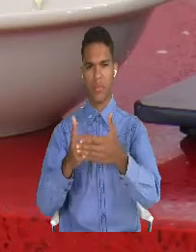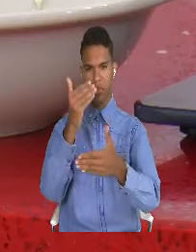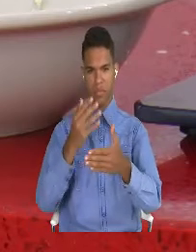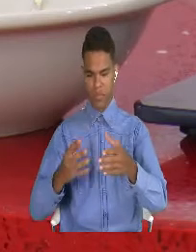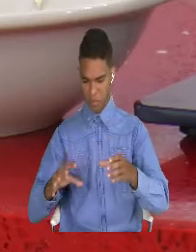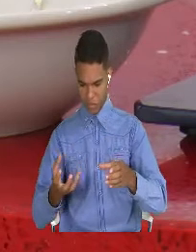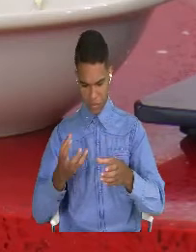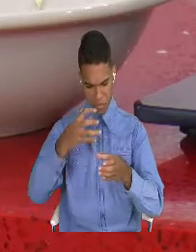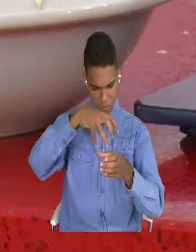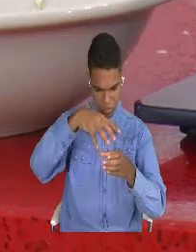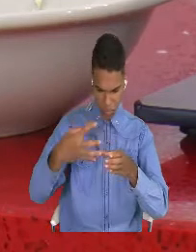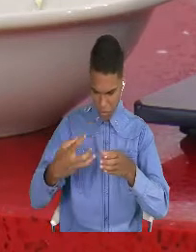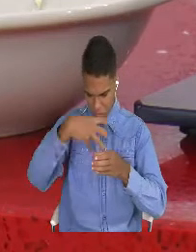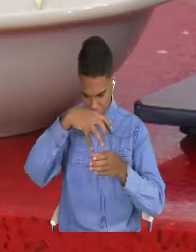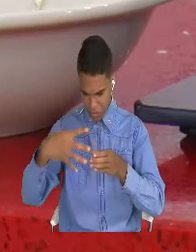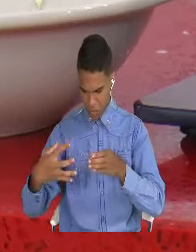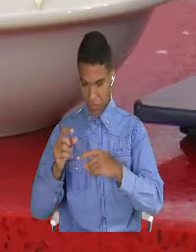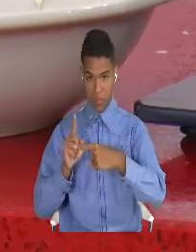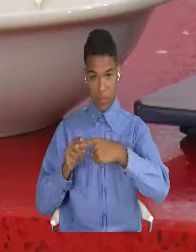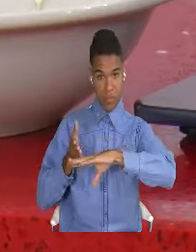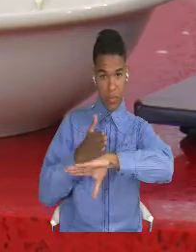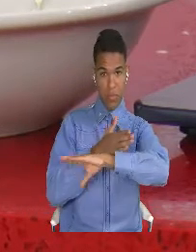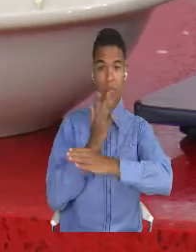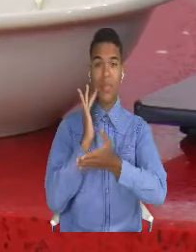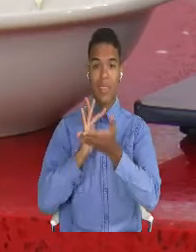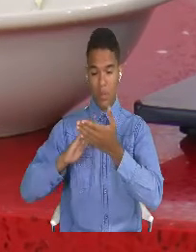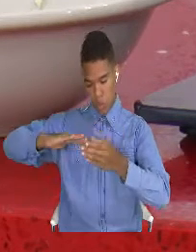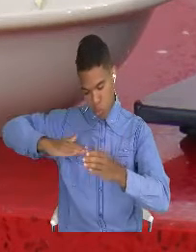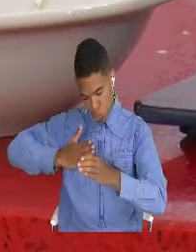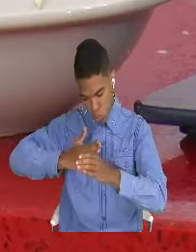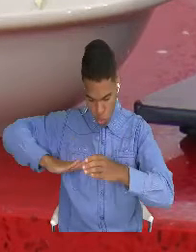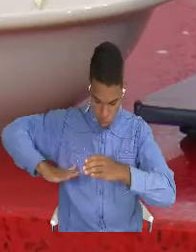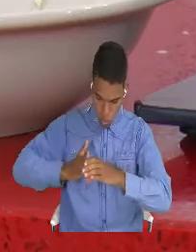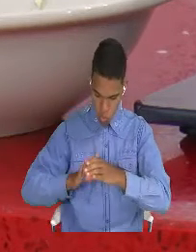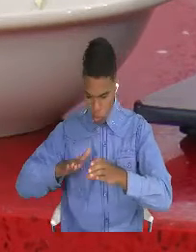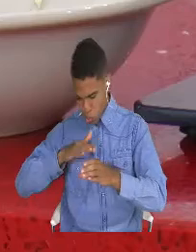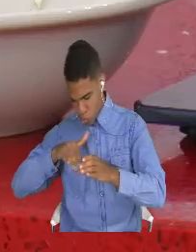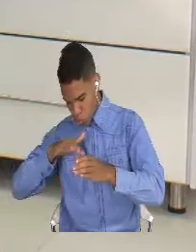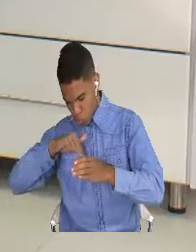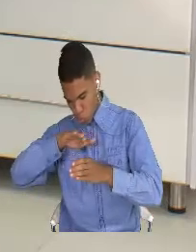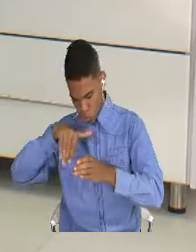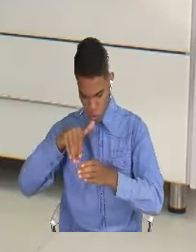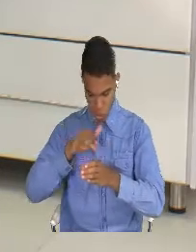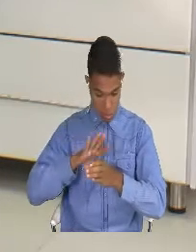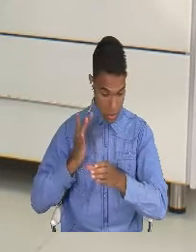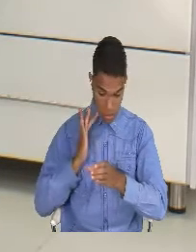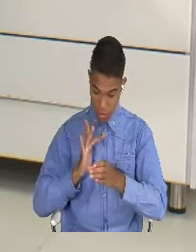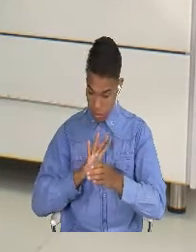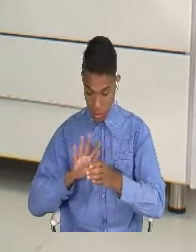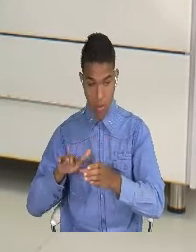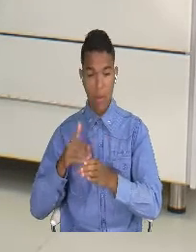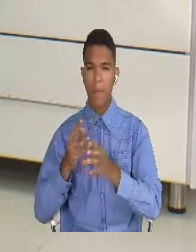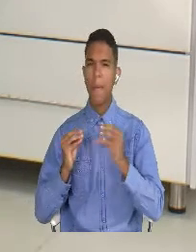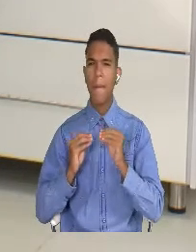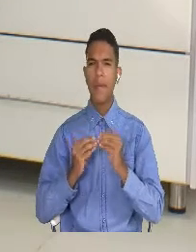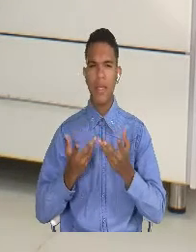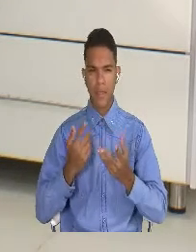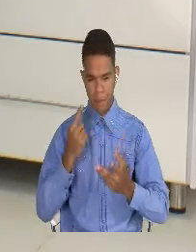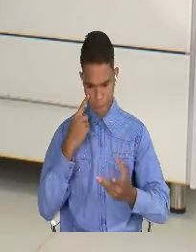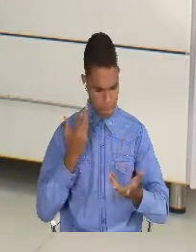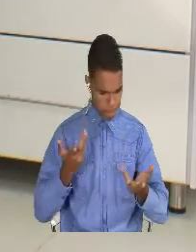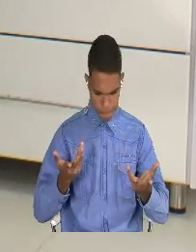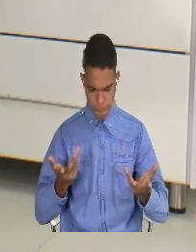plato. Ya aquí hay nuestro plato limpio. Entonces, ¿qué más tenemos por acá?